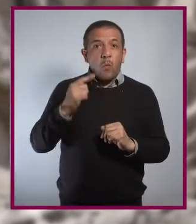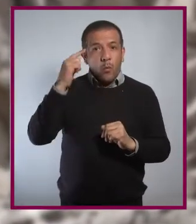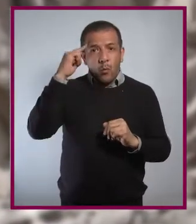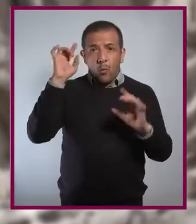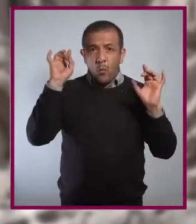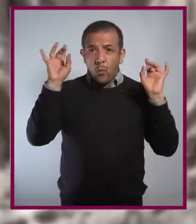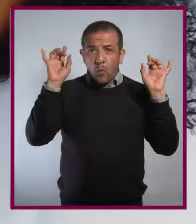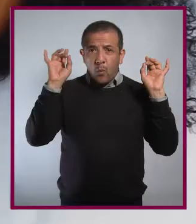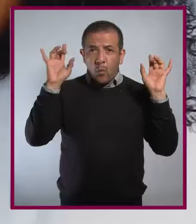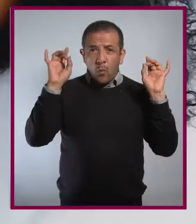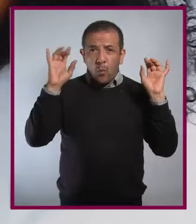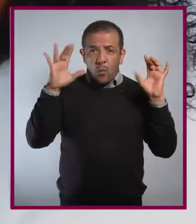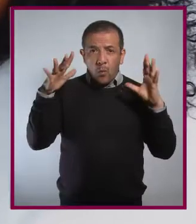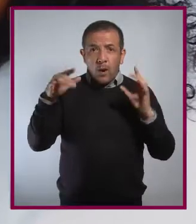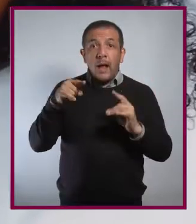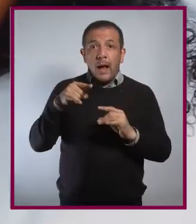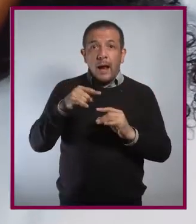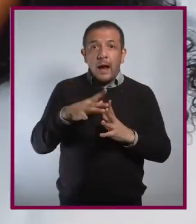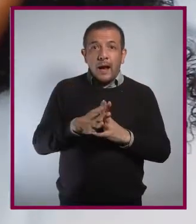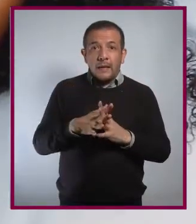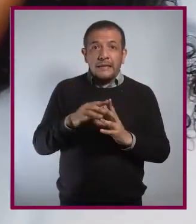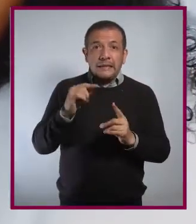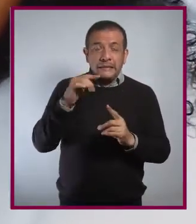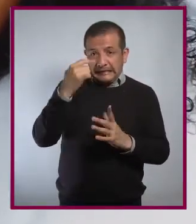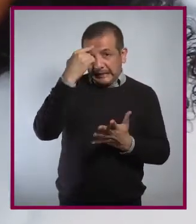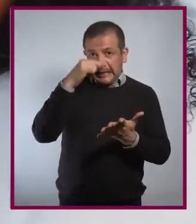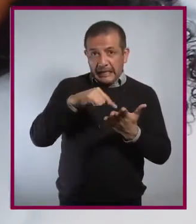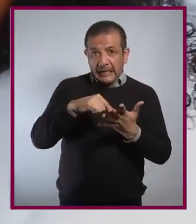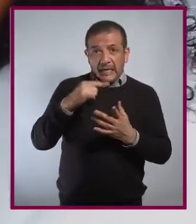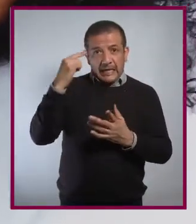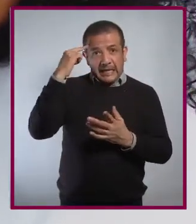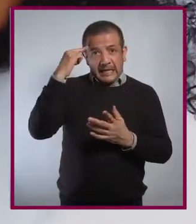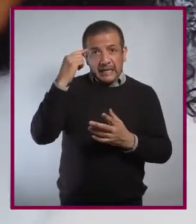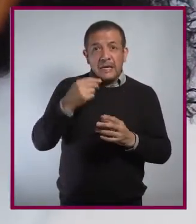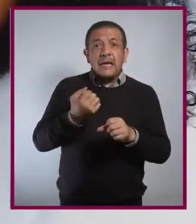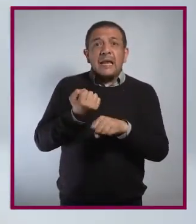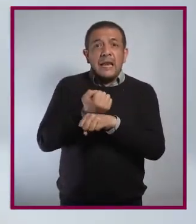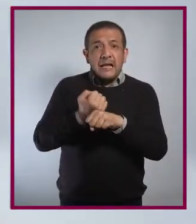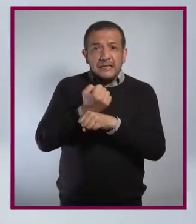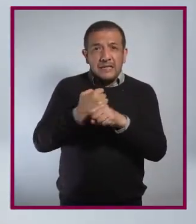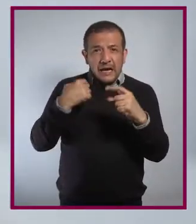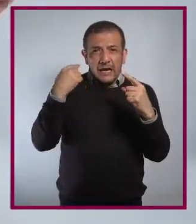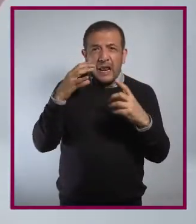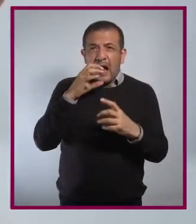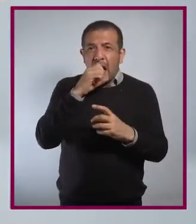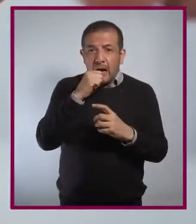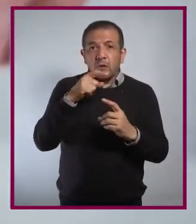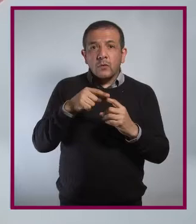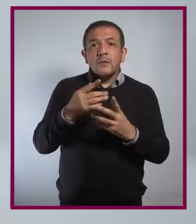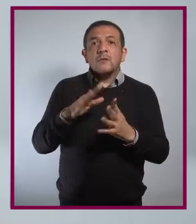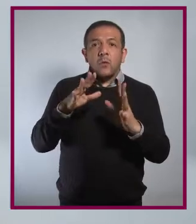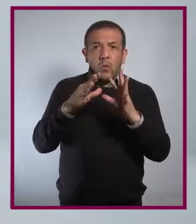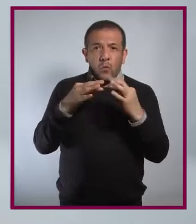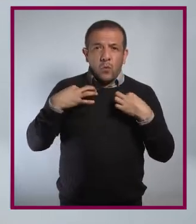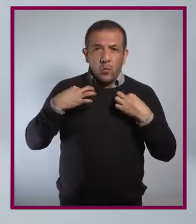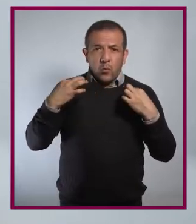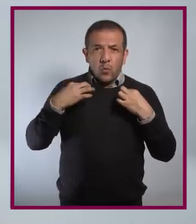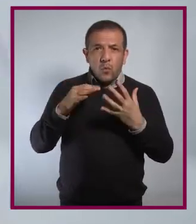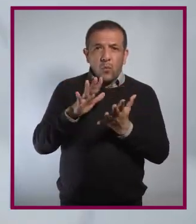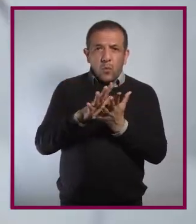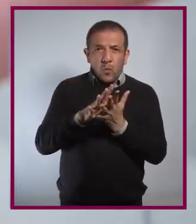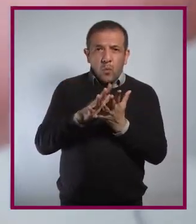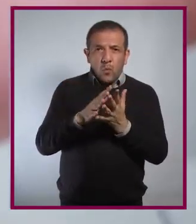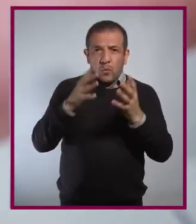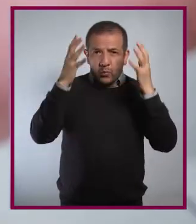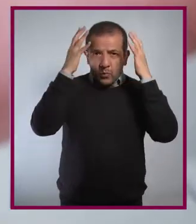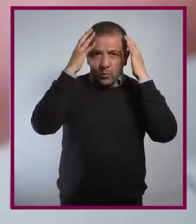cabeza cuando duele, porque se creía que era producida por un exceso de humor sanguíneo. De los griegos también viene la